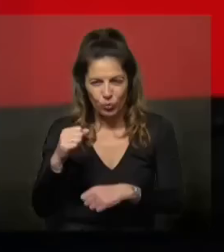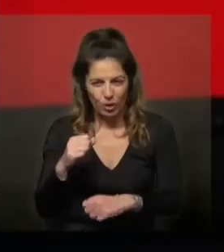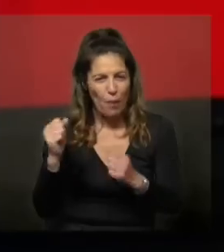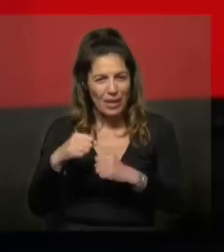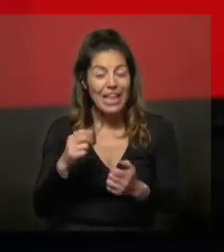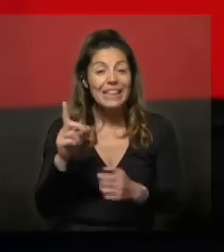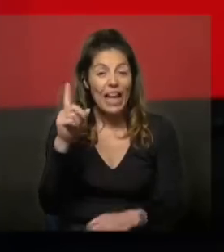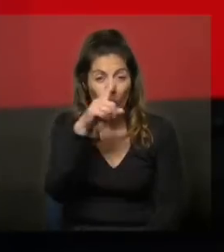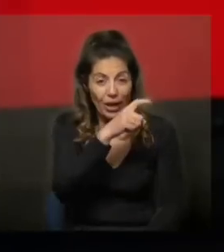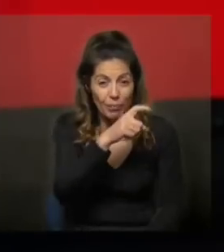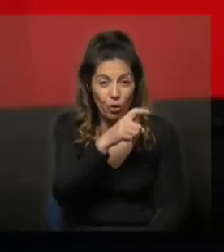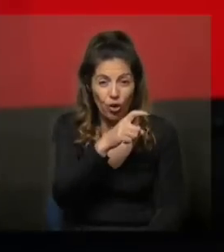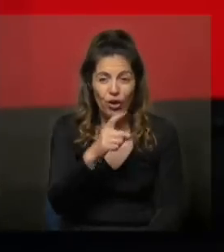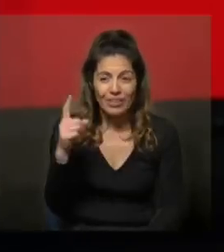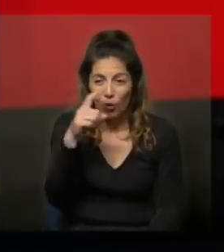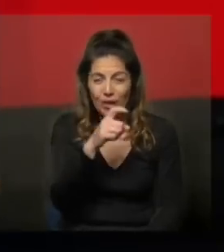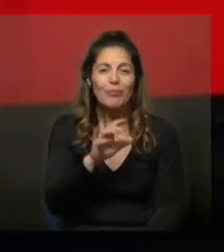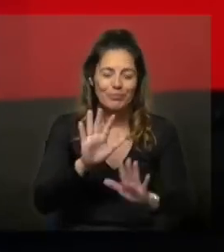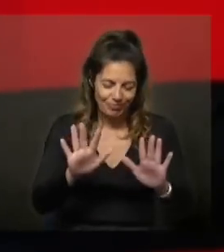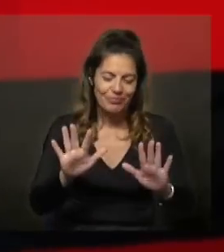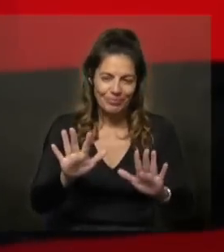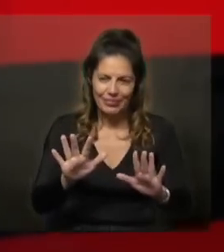fue que nos sacaron no